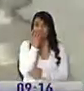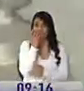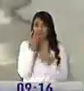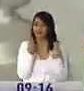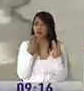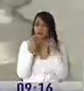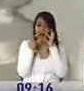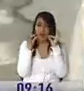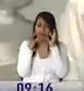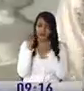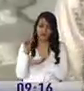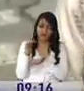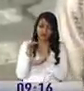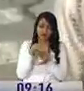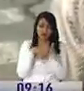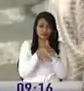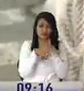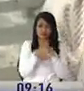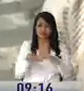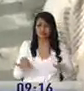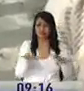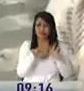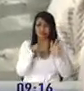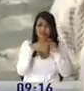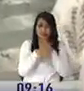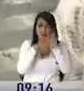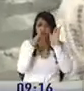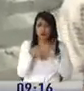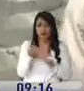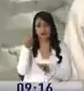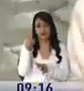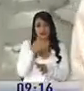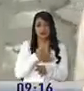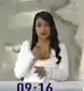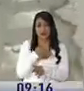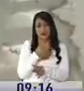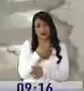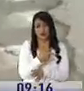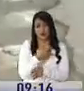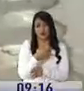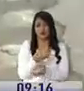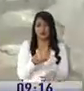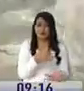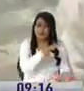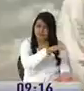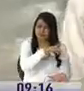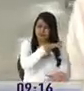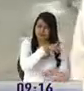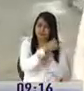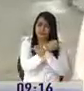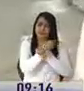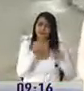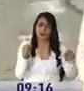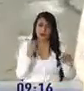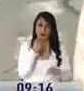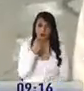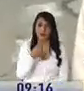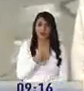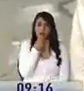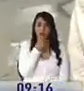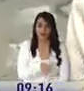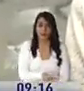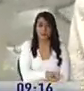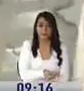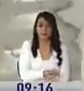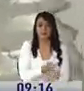gatitos chiquititos ahí ya y necesitamos que por favor les lleven a los gatitos la verdad es que el señor les daba de comer pero